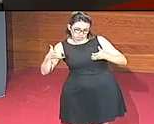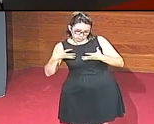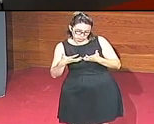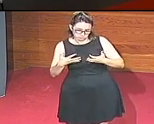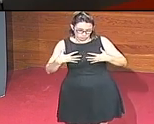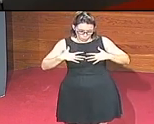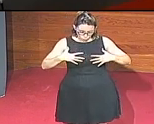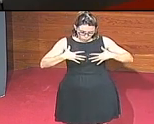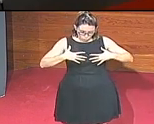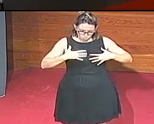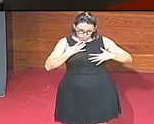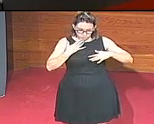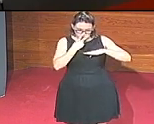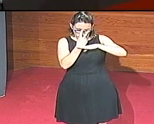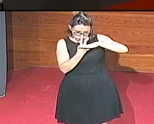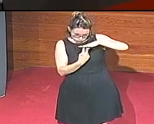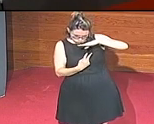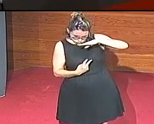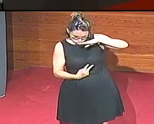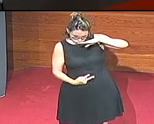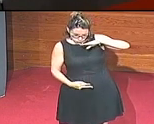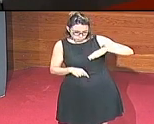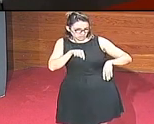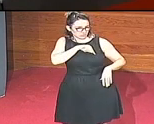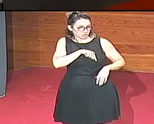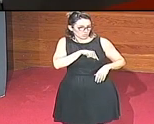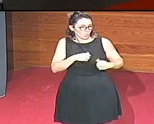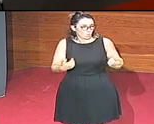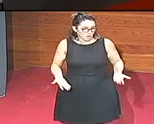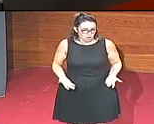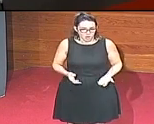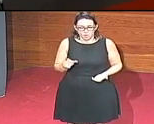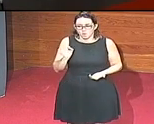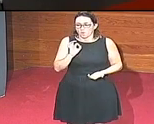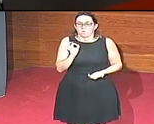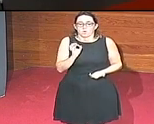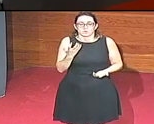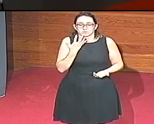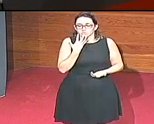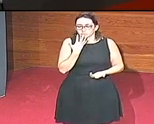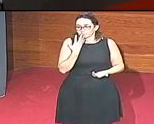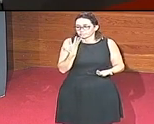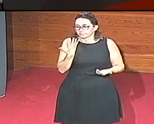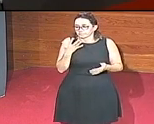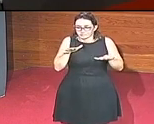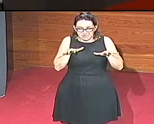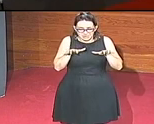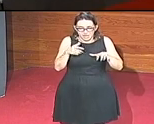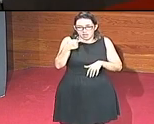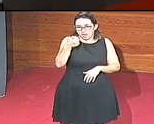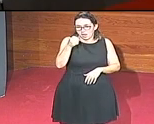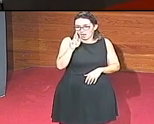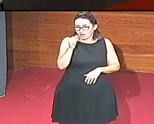a esa persona cuando baja a esa profundidad o si tengo que explicar qué pasa con una garrapata pues si tengo la